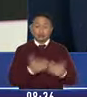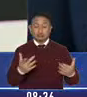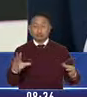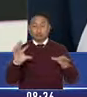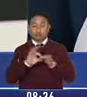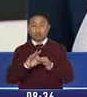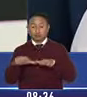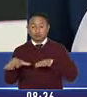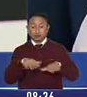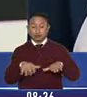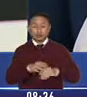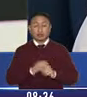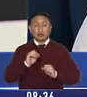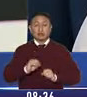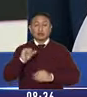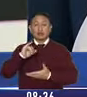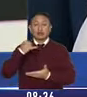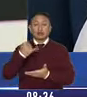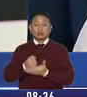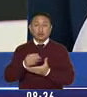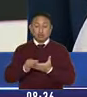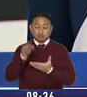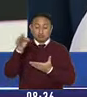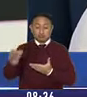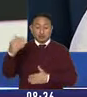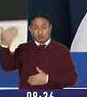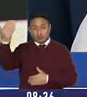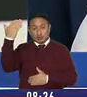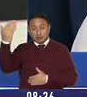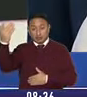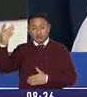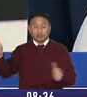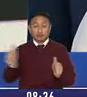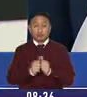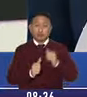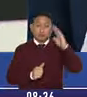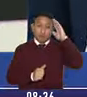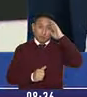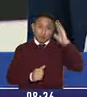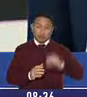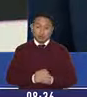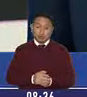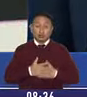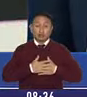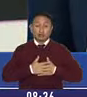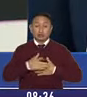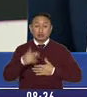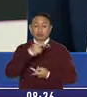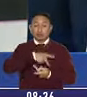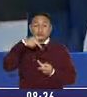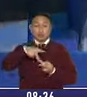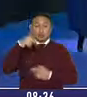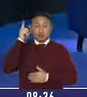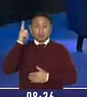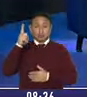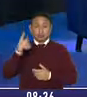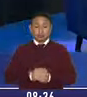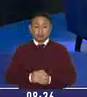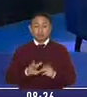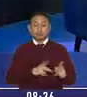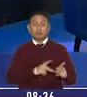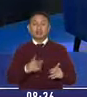y coordinadas con las juntas parroquiales, con las alcaldías, con la Policía Nacional, y lideraremos desde la prefectura de Pichincha un